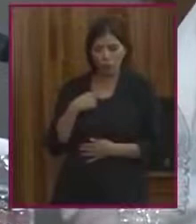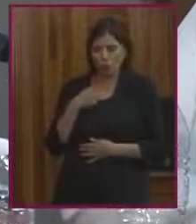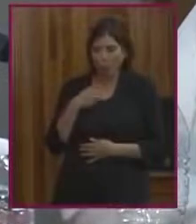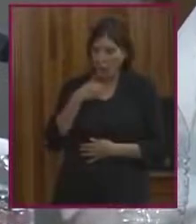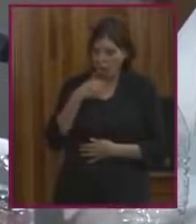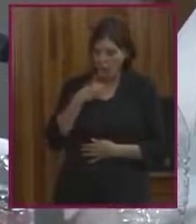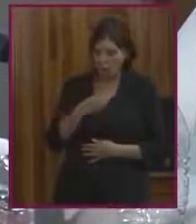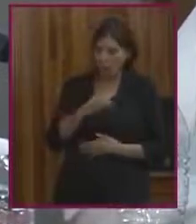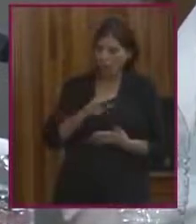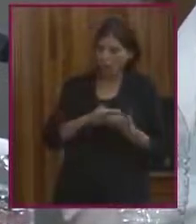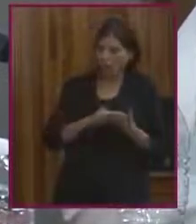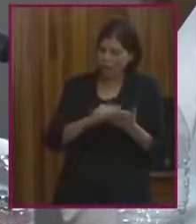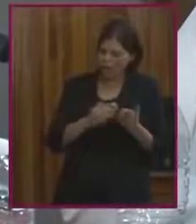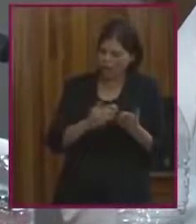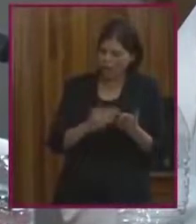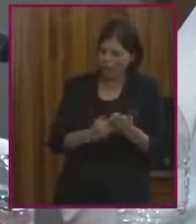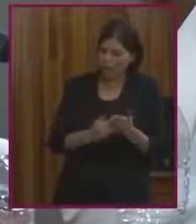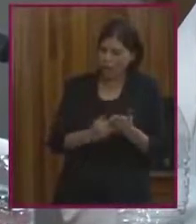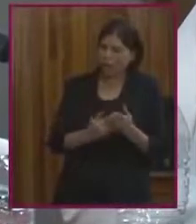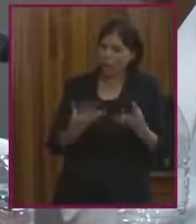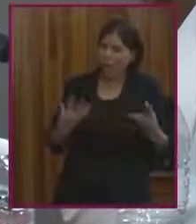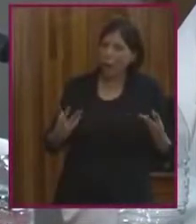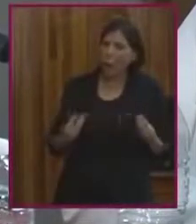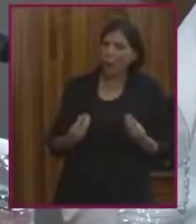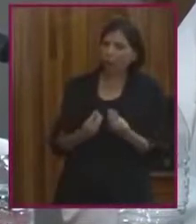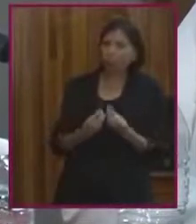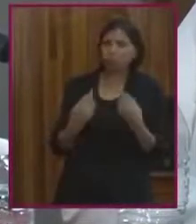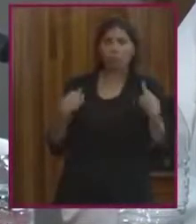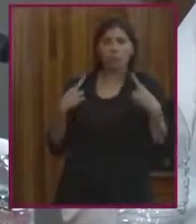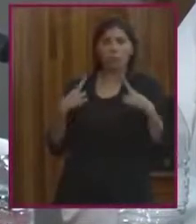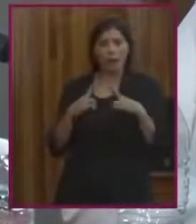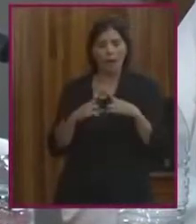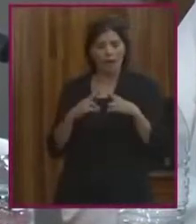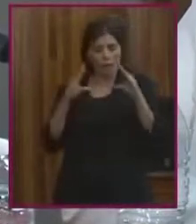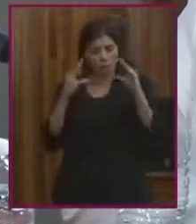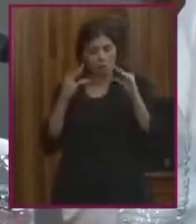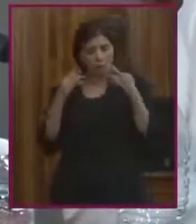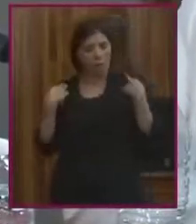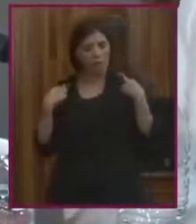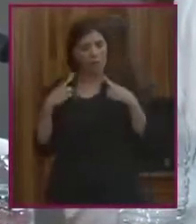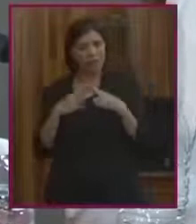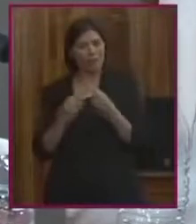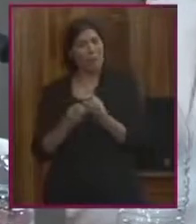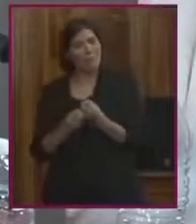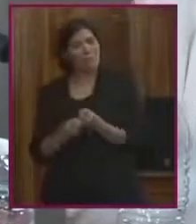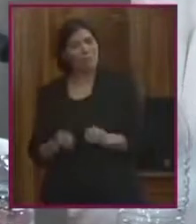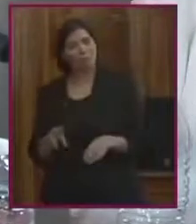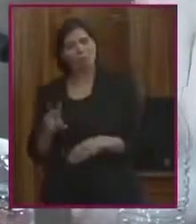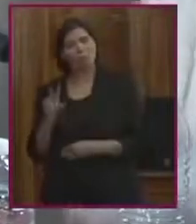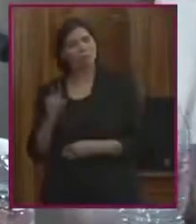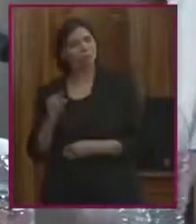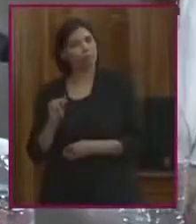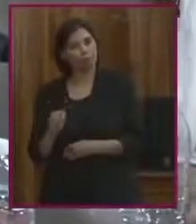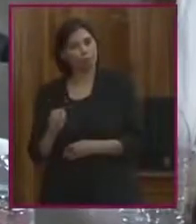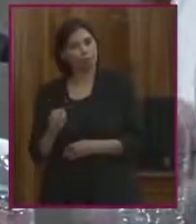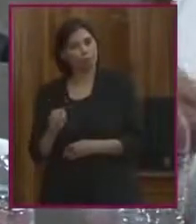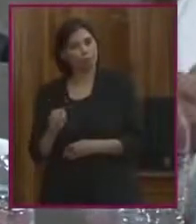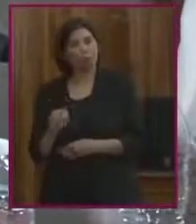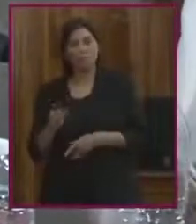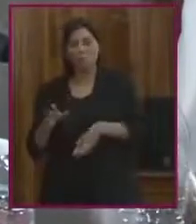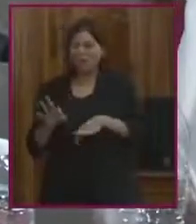los maestros, de formación a los maestros, pues no se pierda, se ponga mucho el dedo sobre